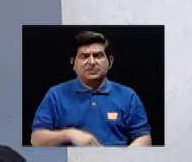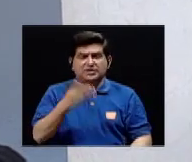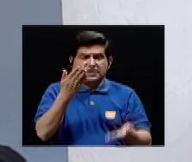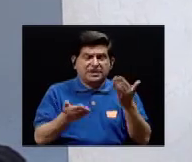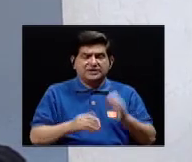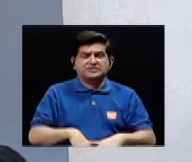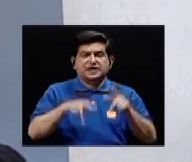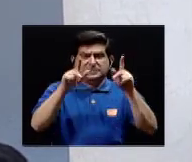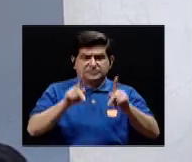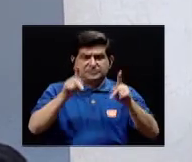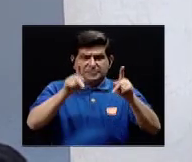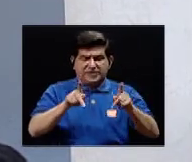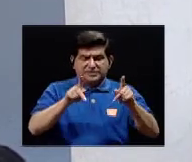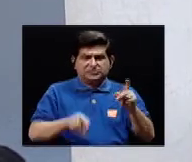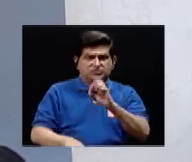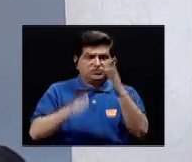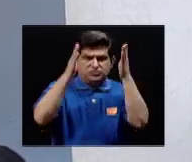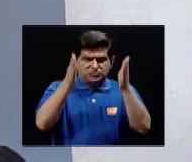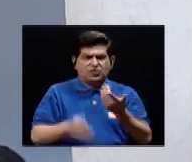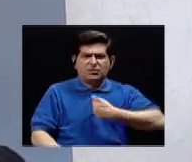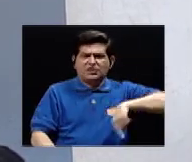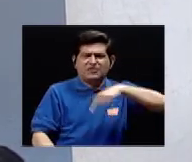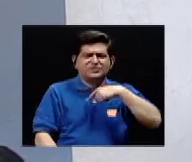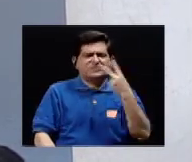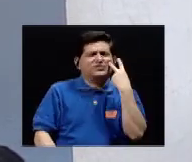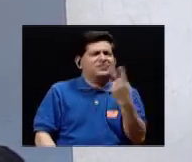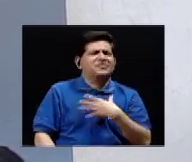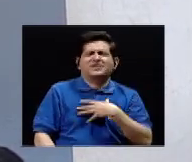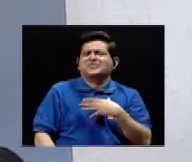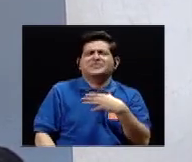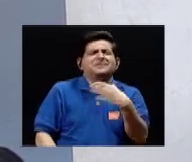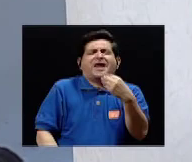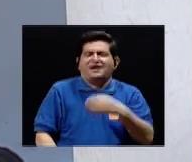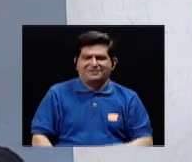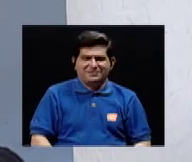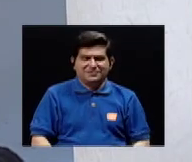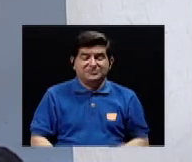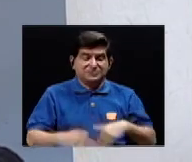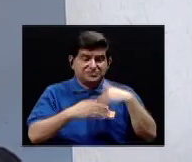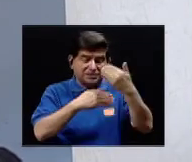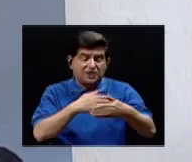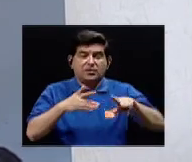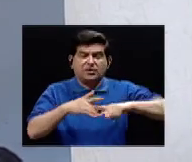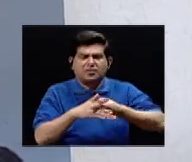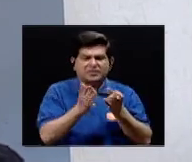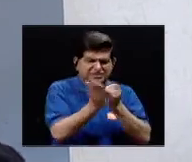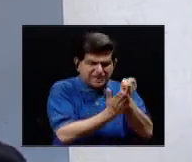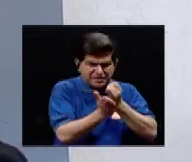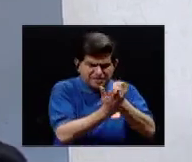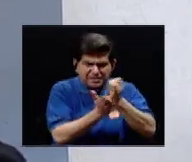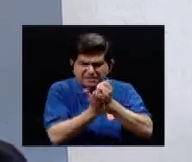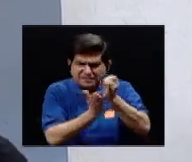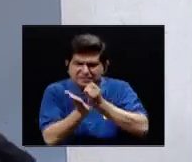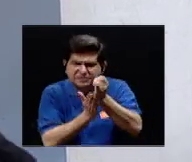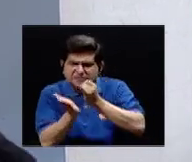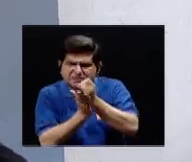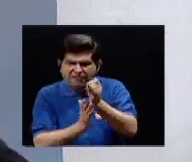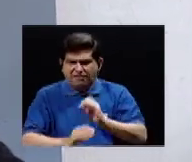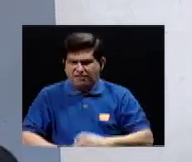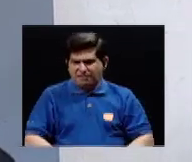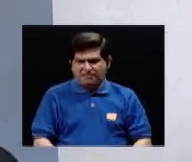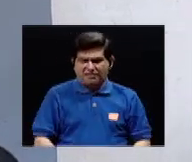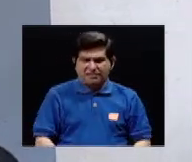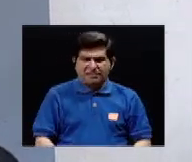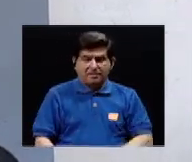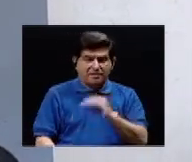de las y los costarricenses nos veíamos como muy blanquitos y a partir de eso comenzamos con la investigación y